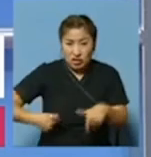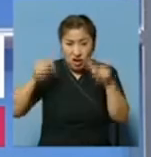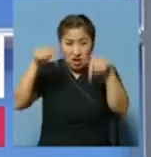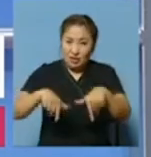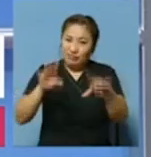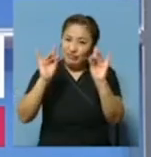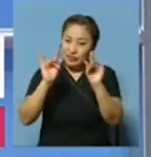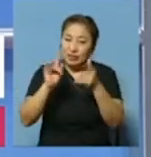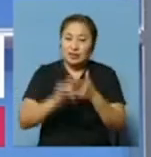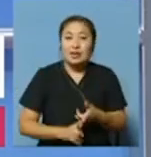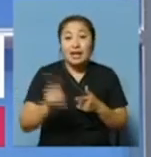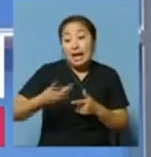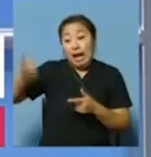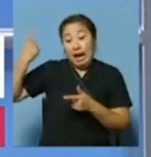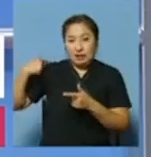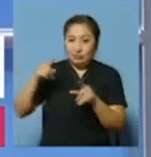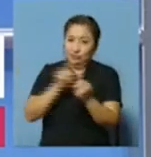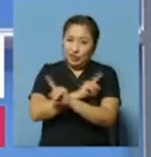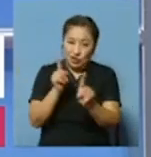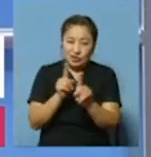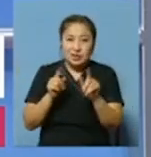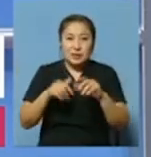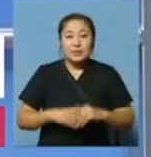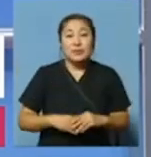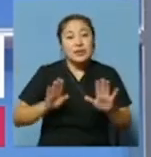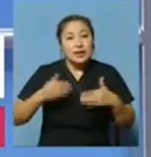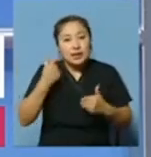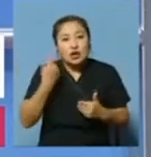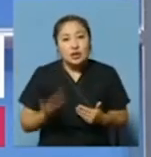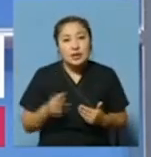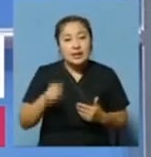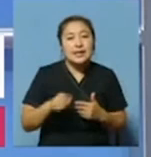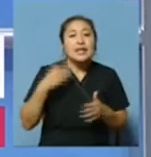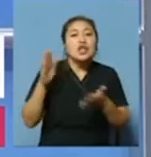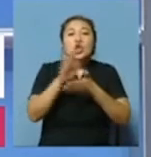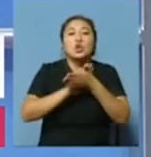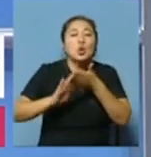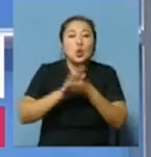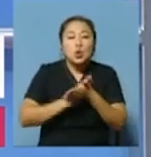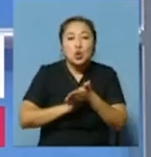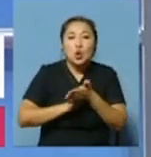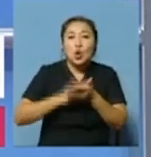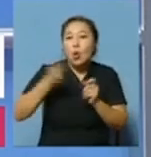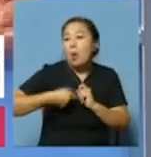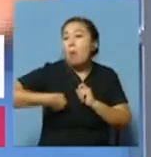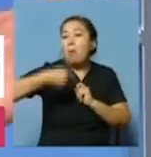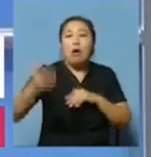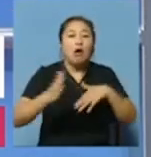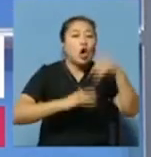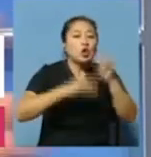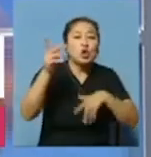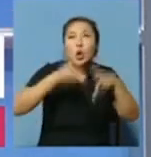difícil el anterior gobierno tampoco entonces esto no se resuelve tirándote alguna obra